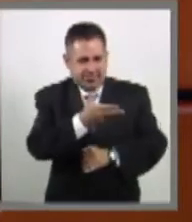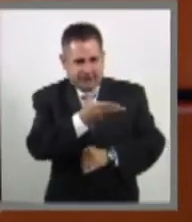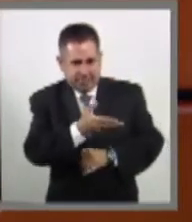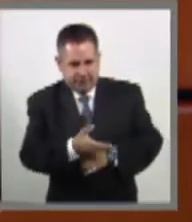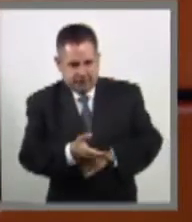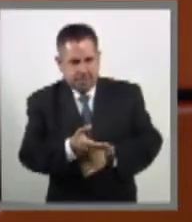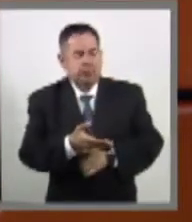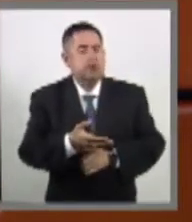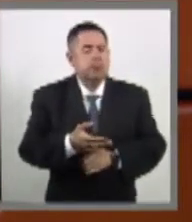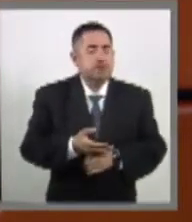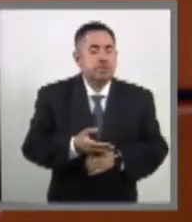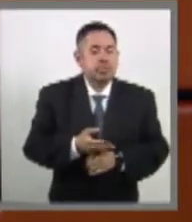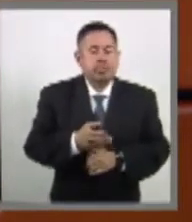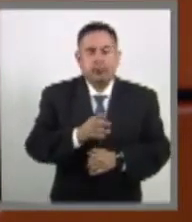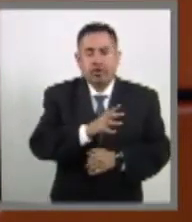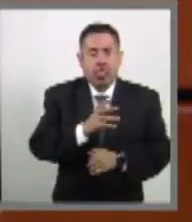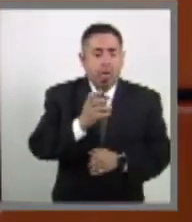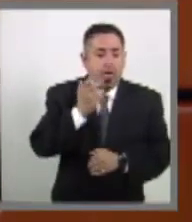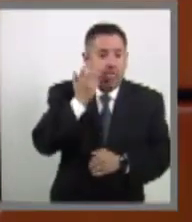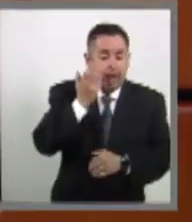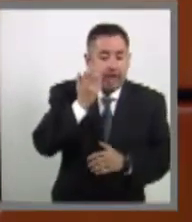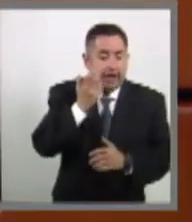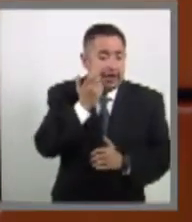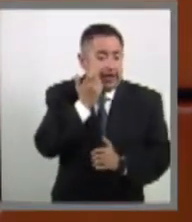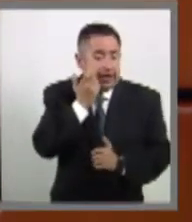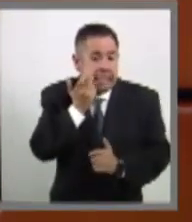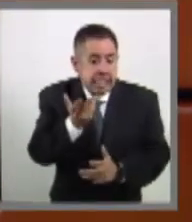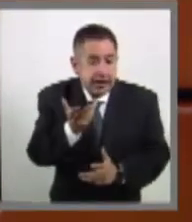que se pretende